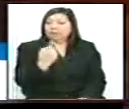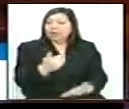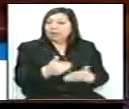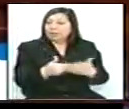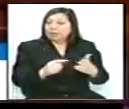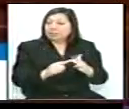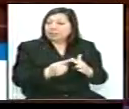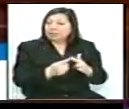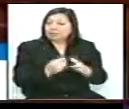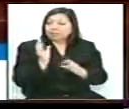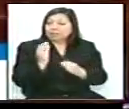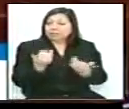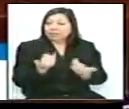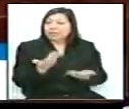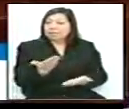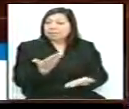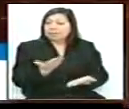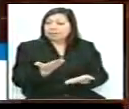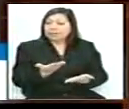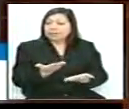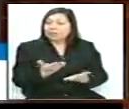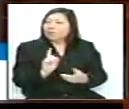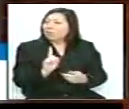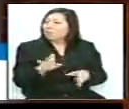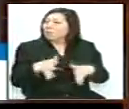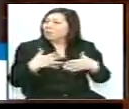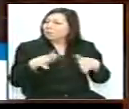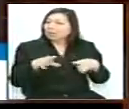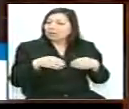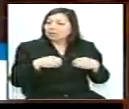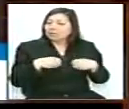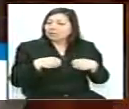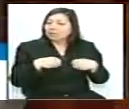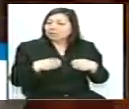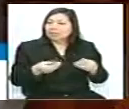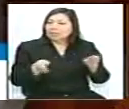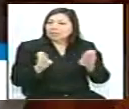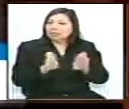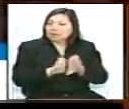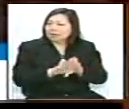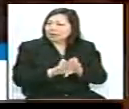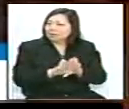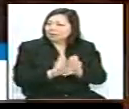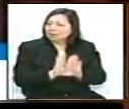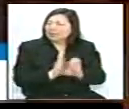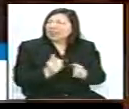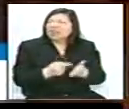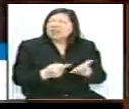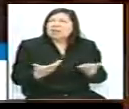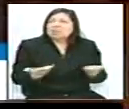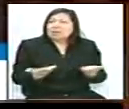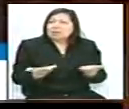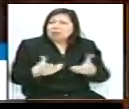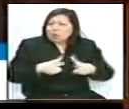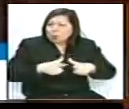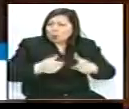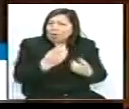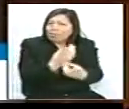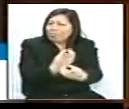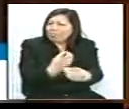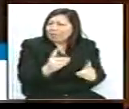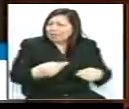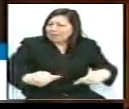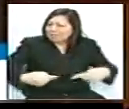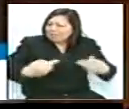antes de empezar con la sustentación de esta moción, es inaceptable que se nos haya encerrado acá en el hemiciclo. ¿Qué es esto? ¿No es un espacio democrático